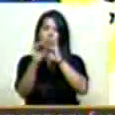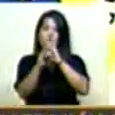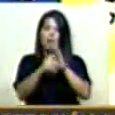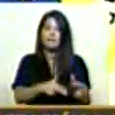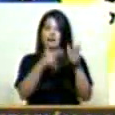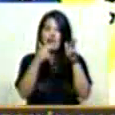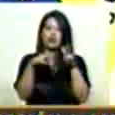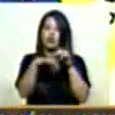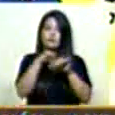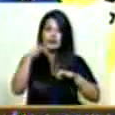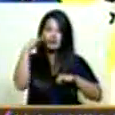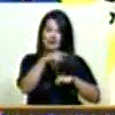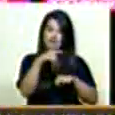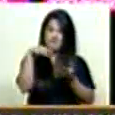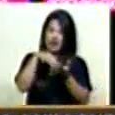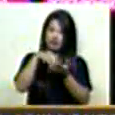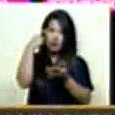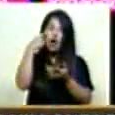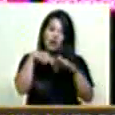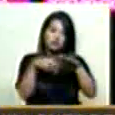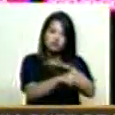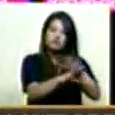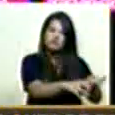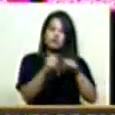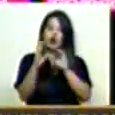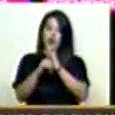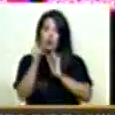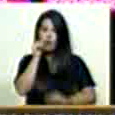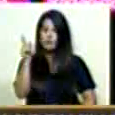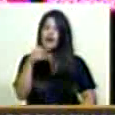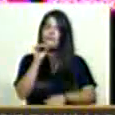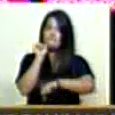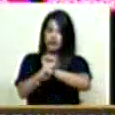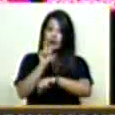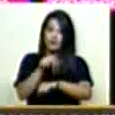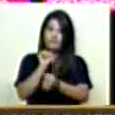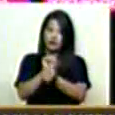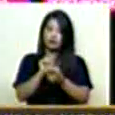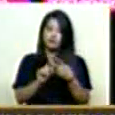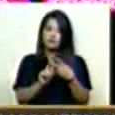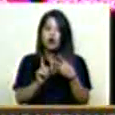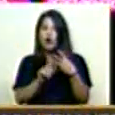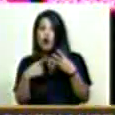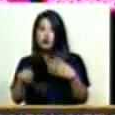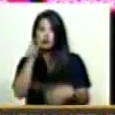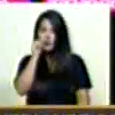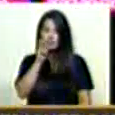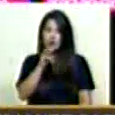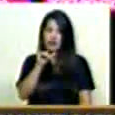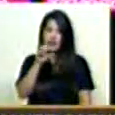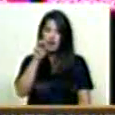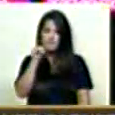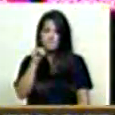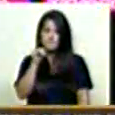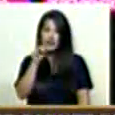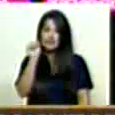del estado miranda se encuentra también detenido y el ciudadano william alberto actuado